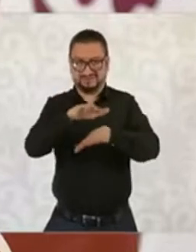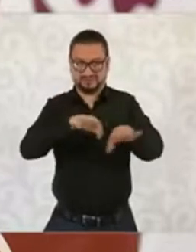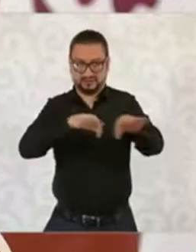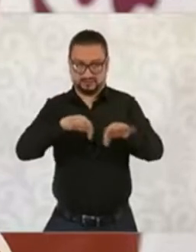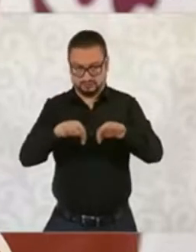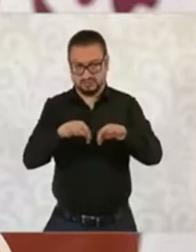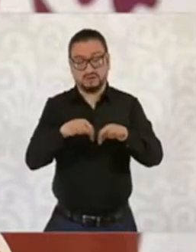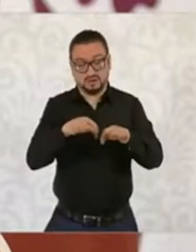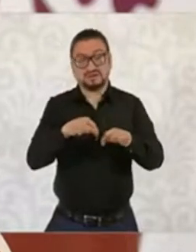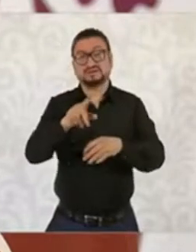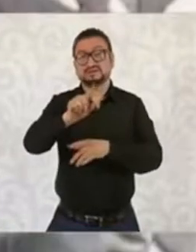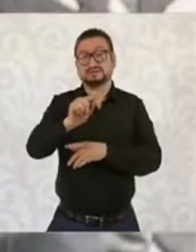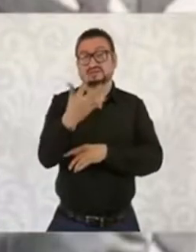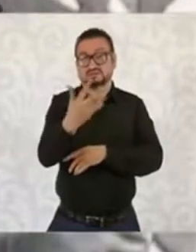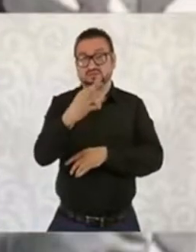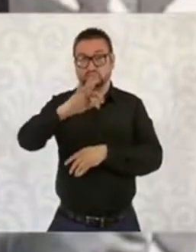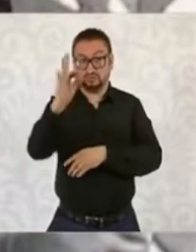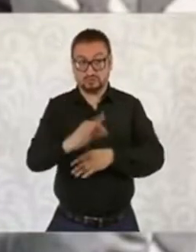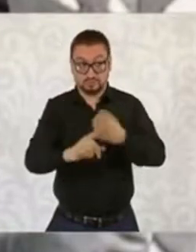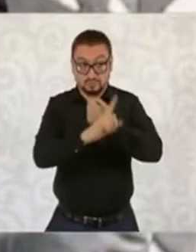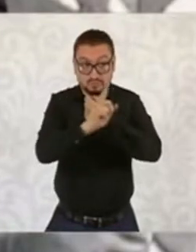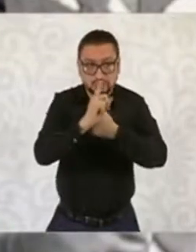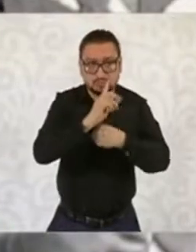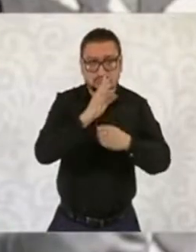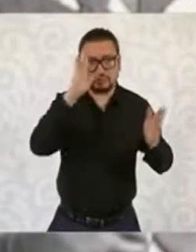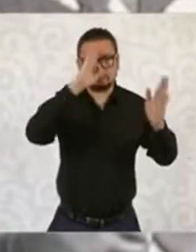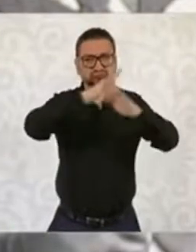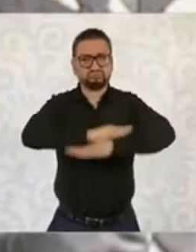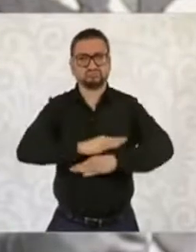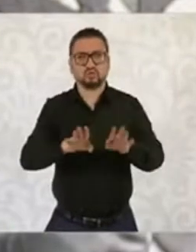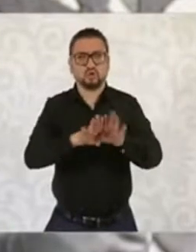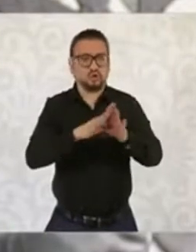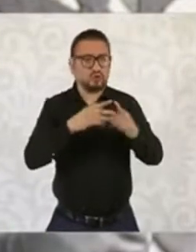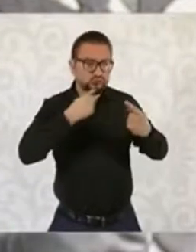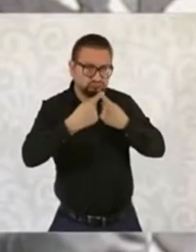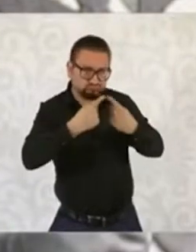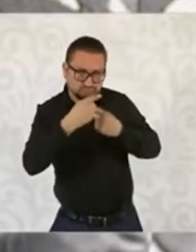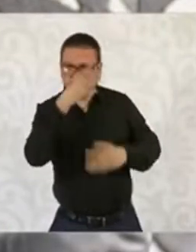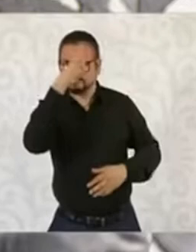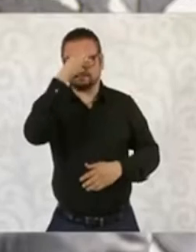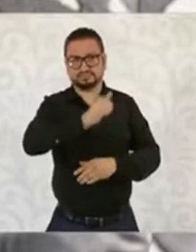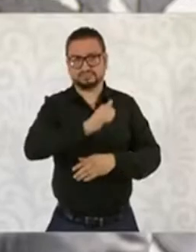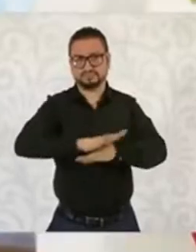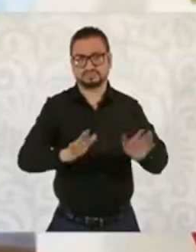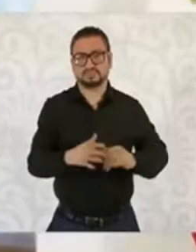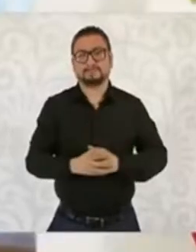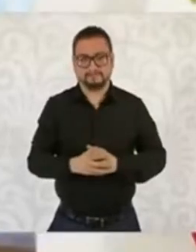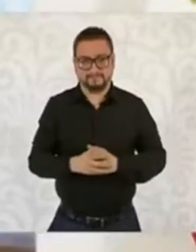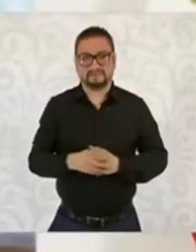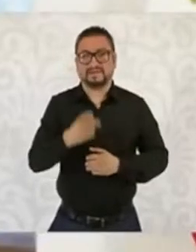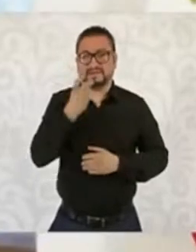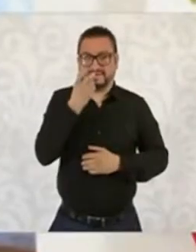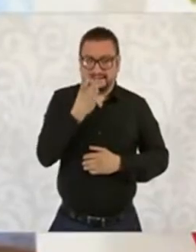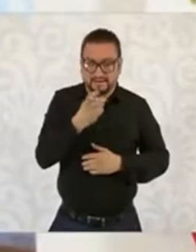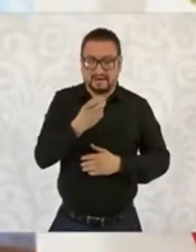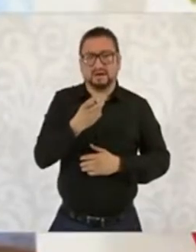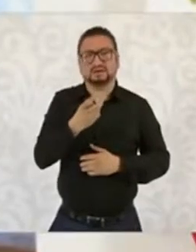del 75% de los conflictos se resuelven a través de la vía de la conciliación. Con ello también, pues, se